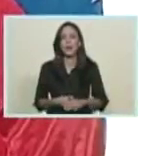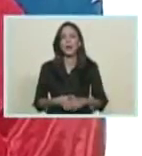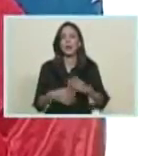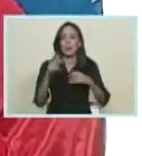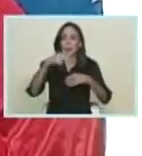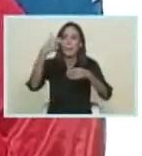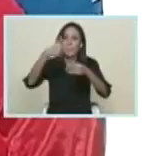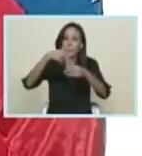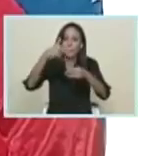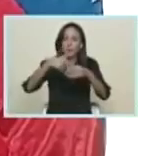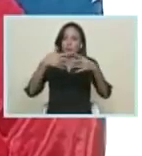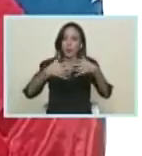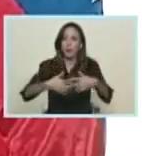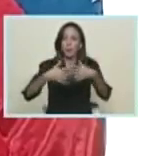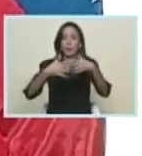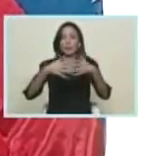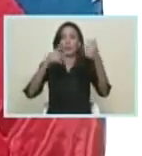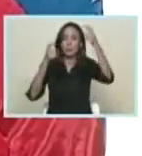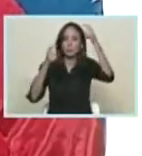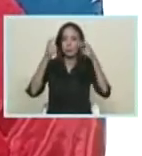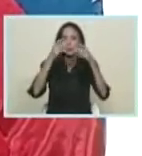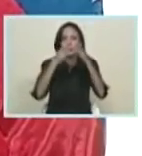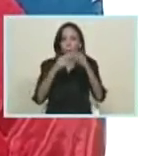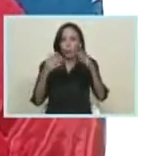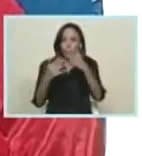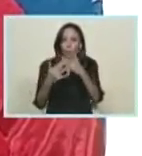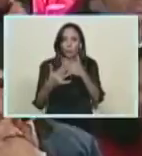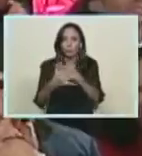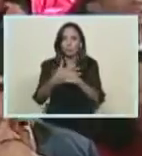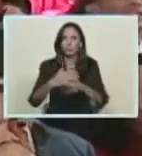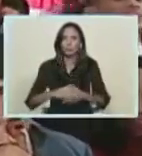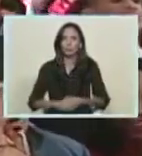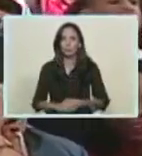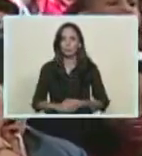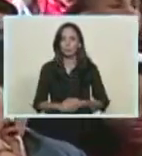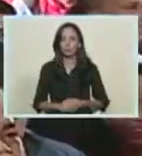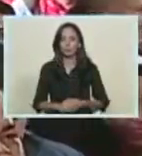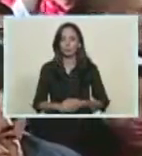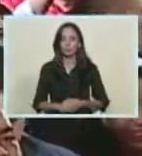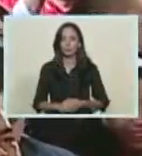Somos PDVSA, somos Hugo Chávez, como dice la compañera.